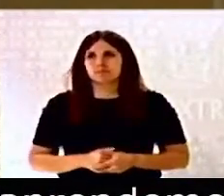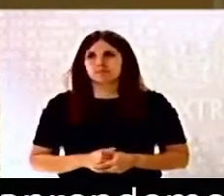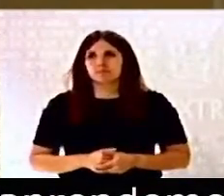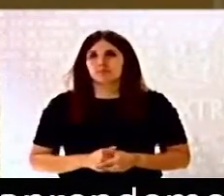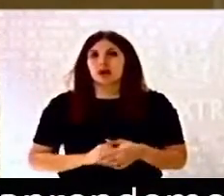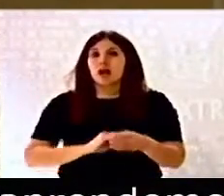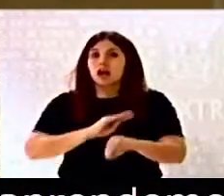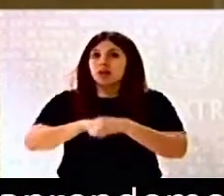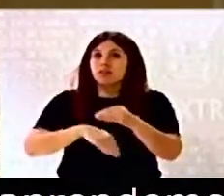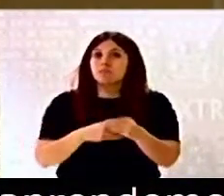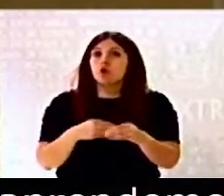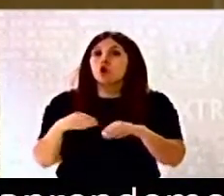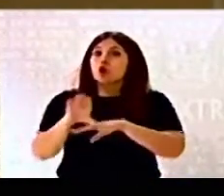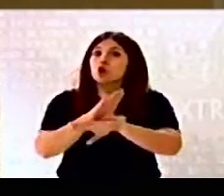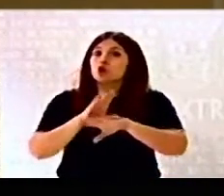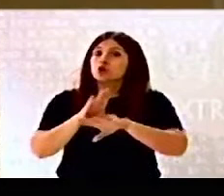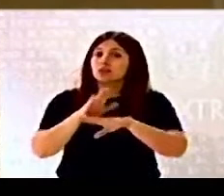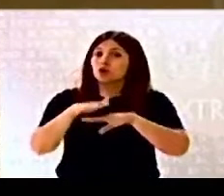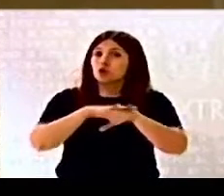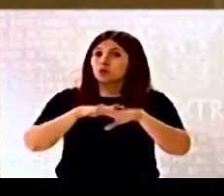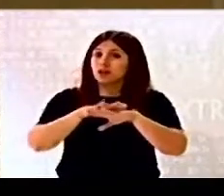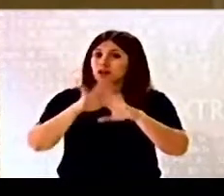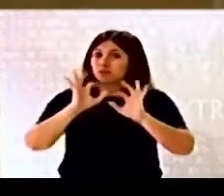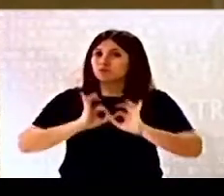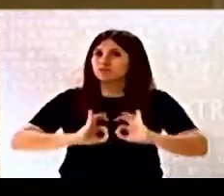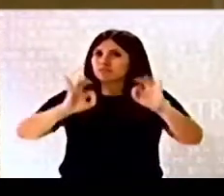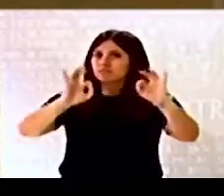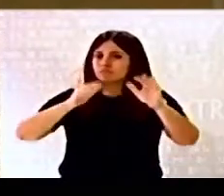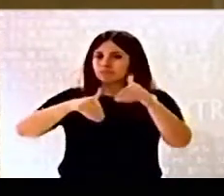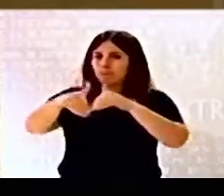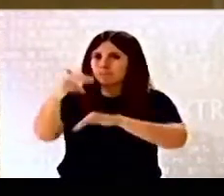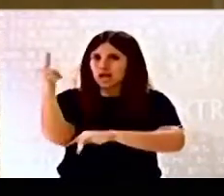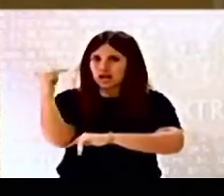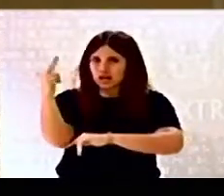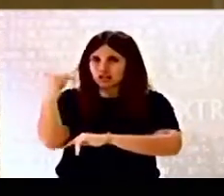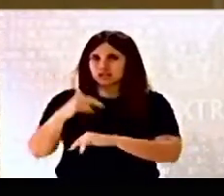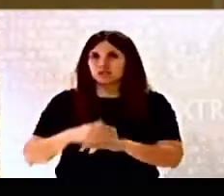celebraremos Consejo de Gobierno extraordinario el próximo viernes,